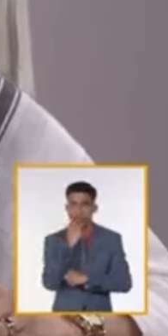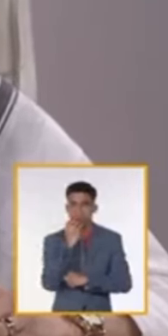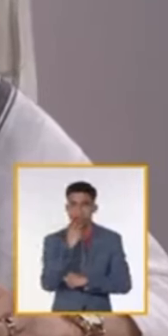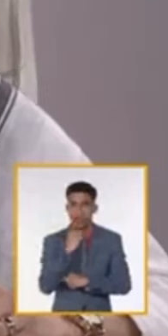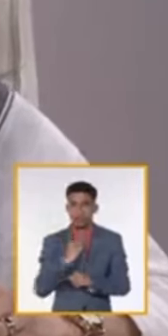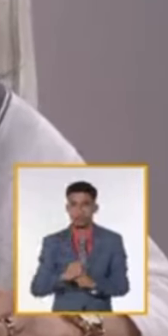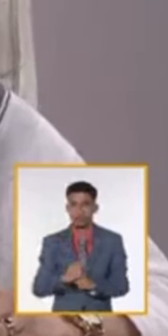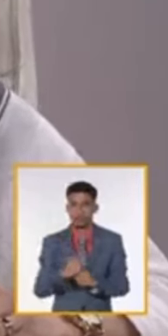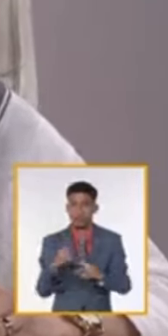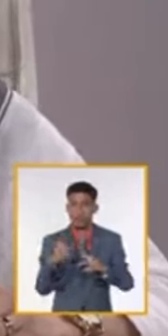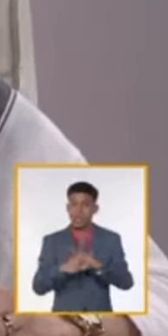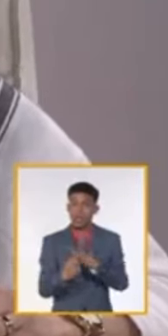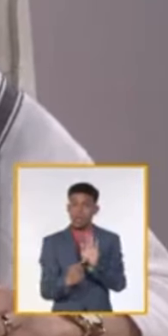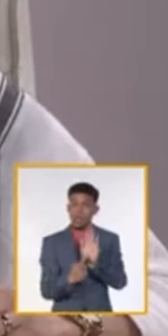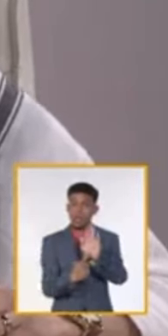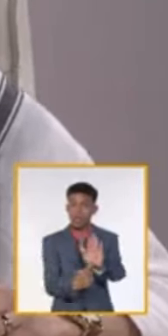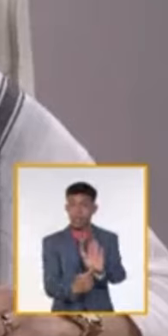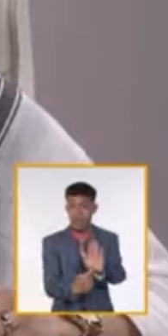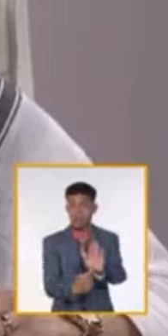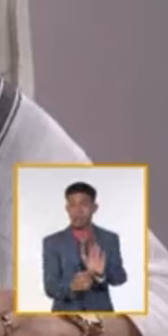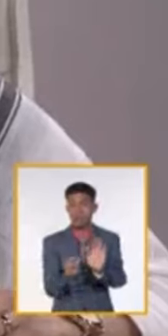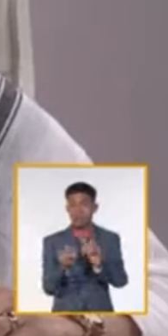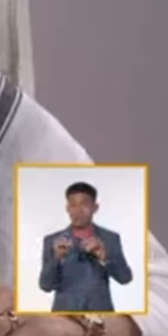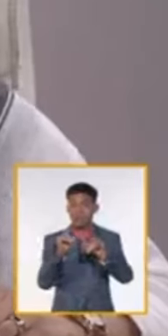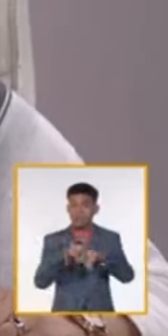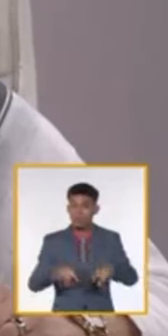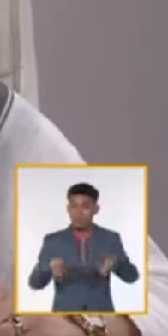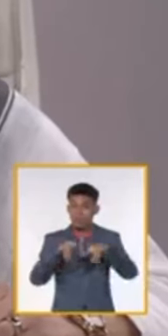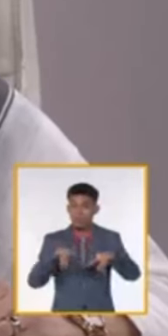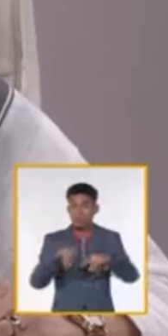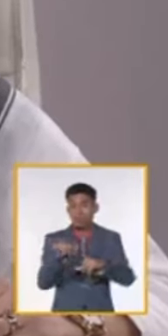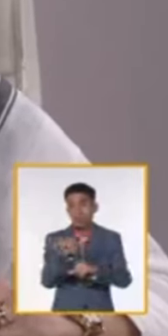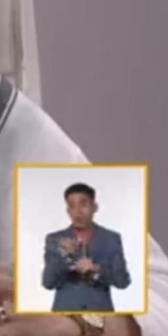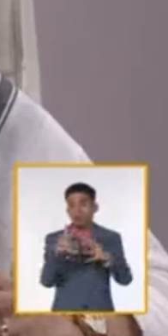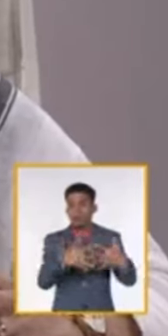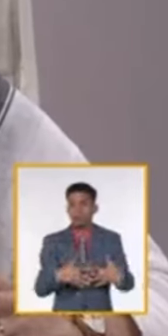de un gobierno que sigue financiando el genocidio